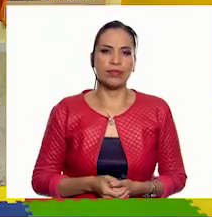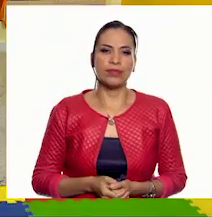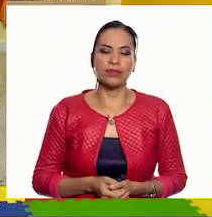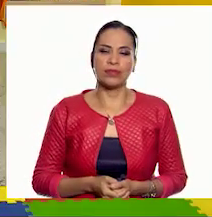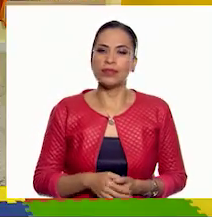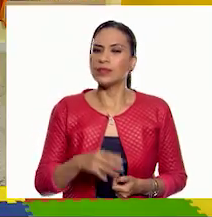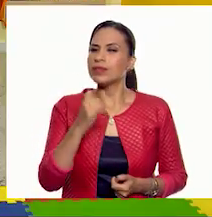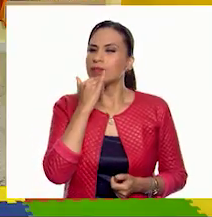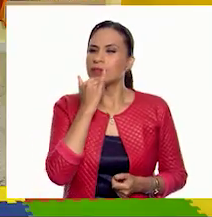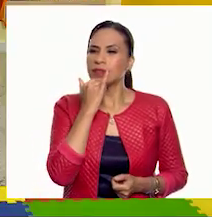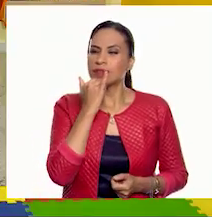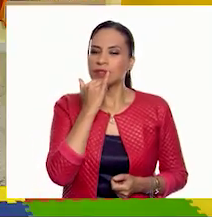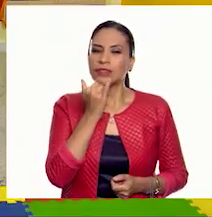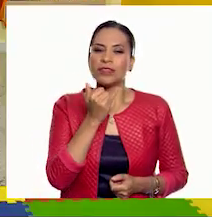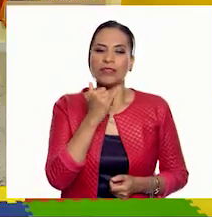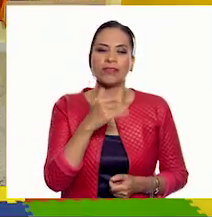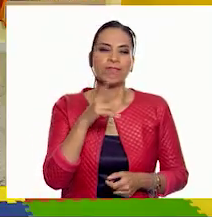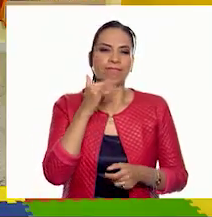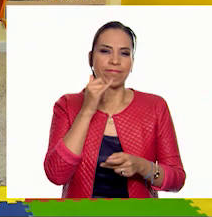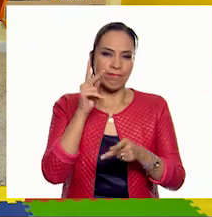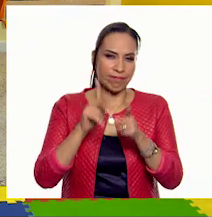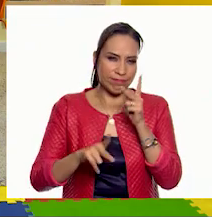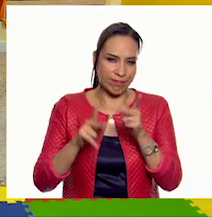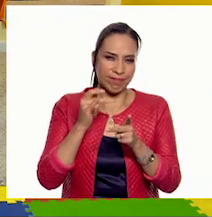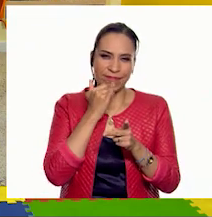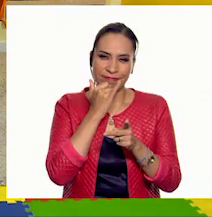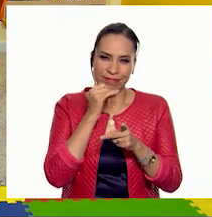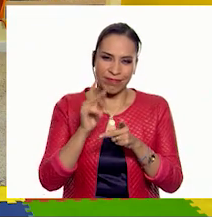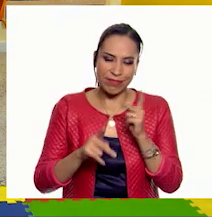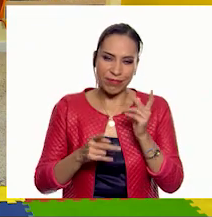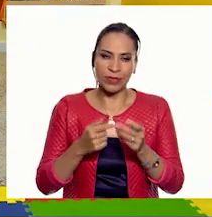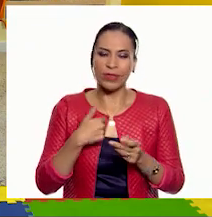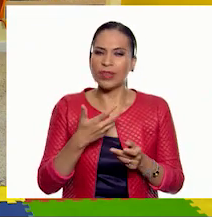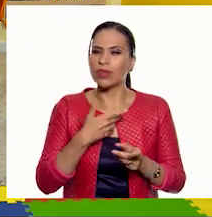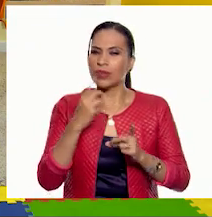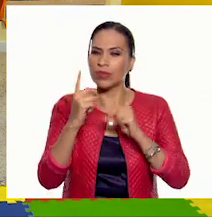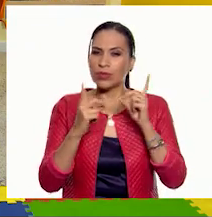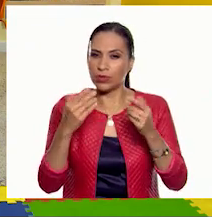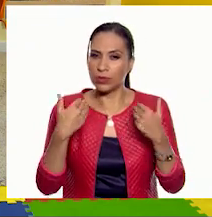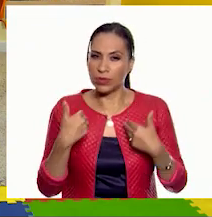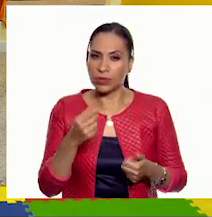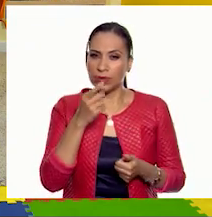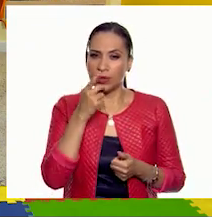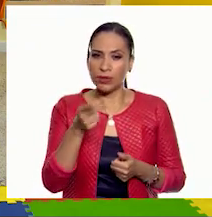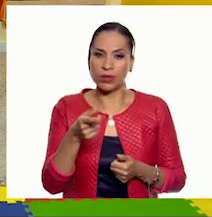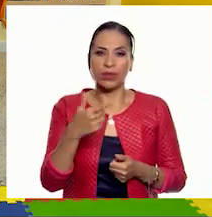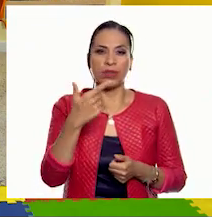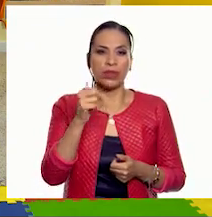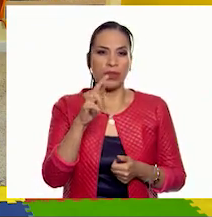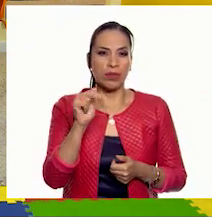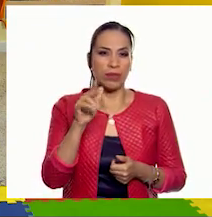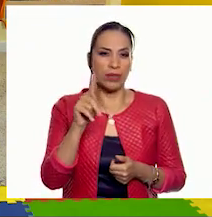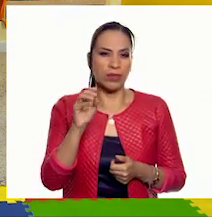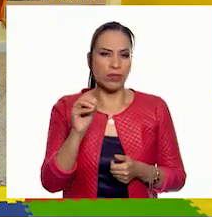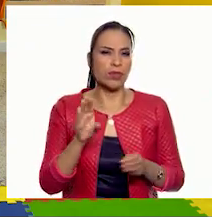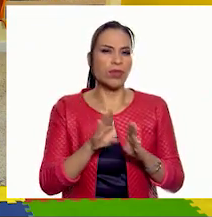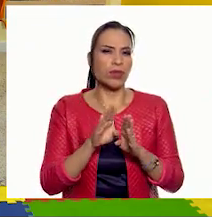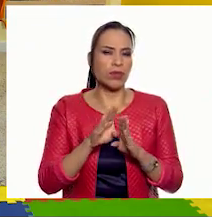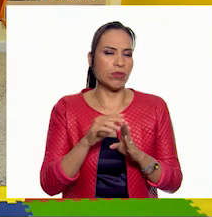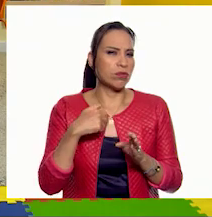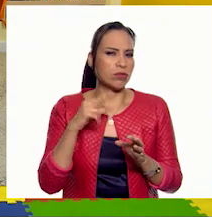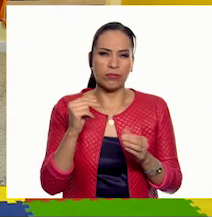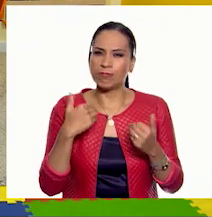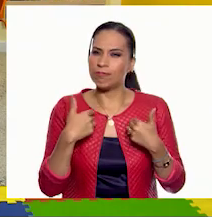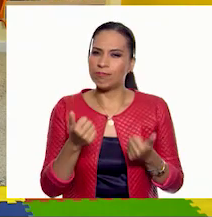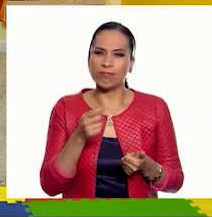Ay, perdón, qué pena que los interrumpa. Ramón, tengo una duda. ¿Tú sí entiendes lo que dice Garabato o solo yo no